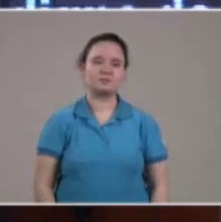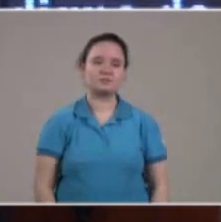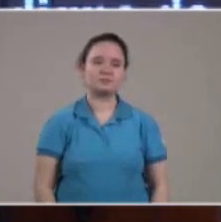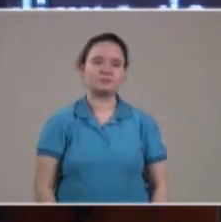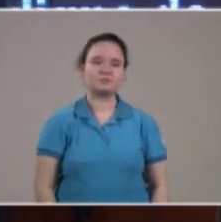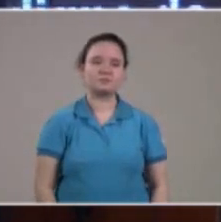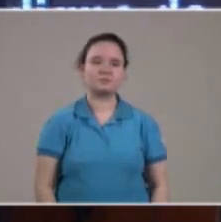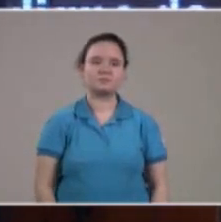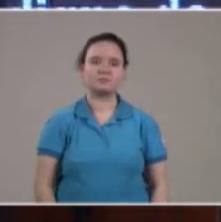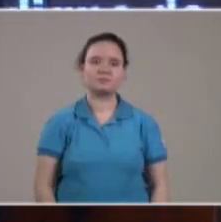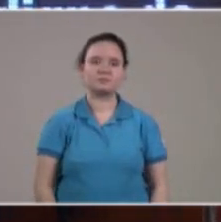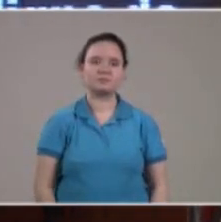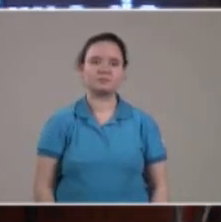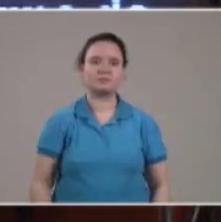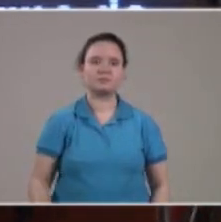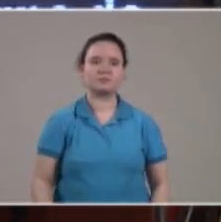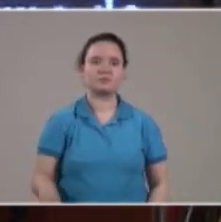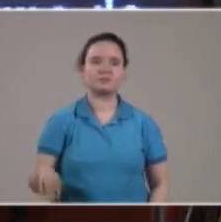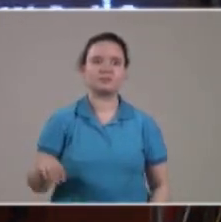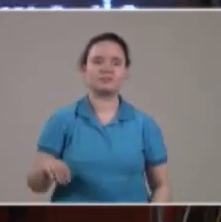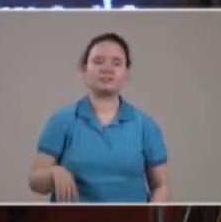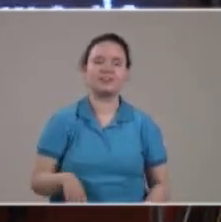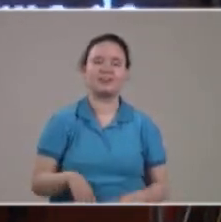Richard, ¿eh? Es que el segundo nombre es David.